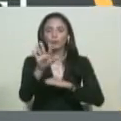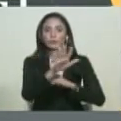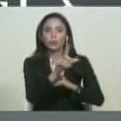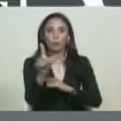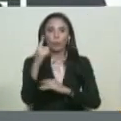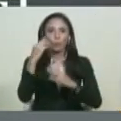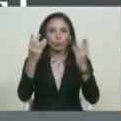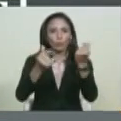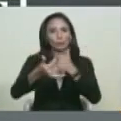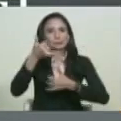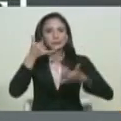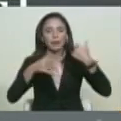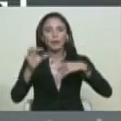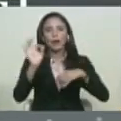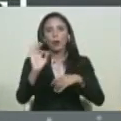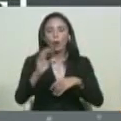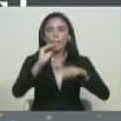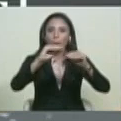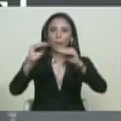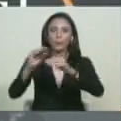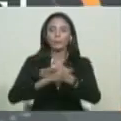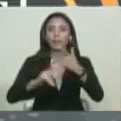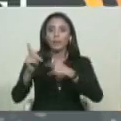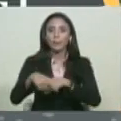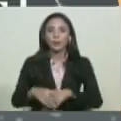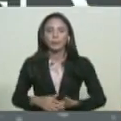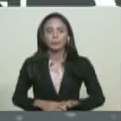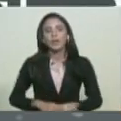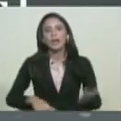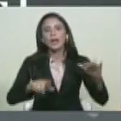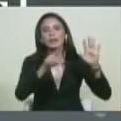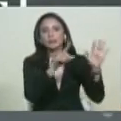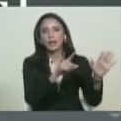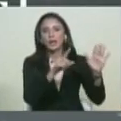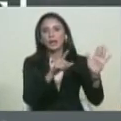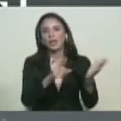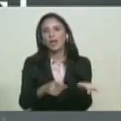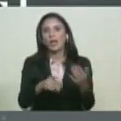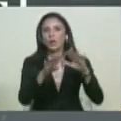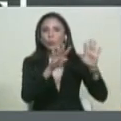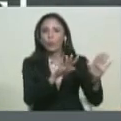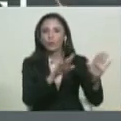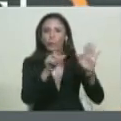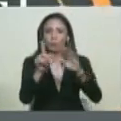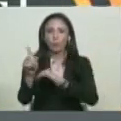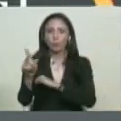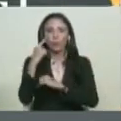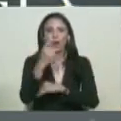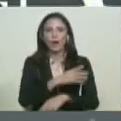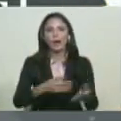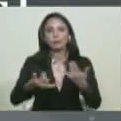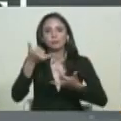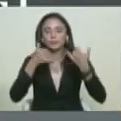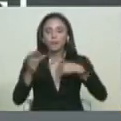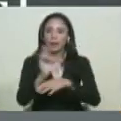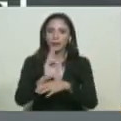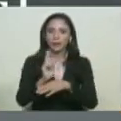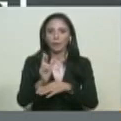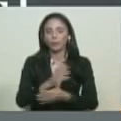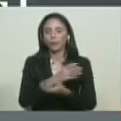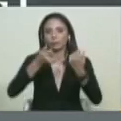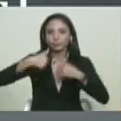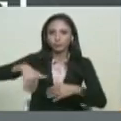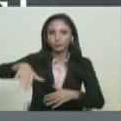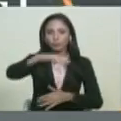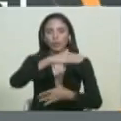0800-724-8451, y también al 911, al 911, que es el sistema de respuesta inmediata que tenemos en todo el